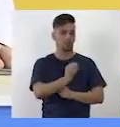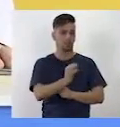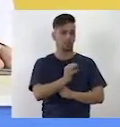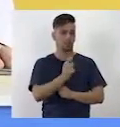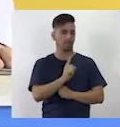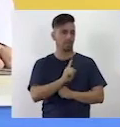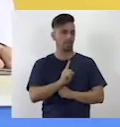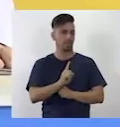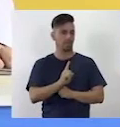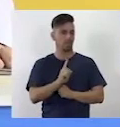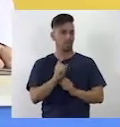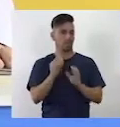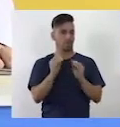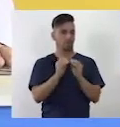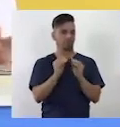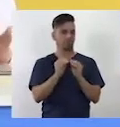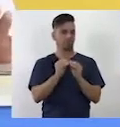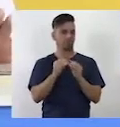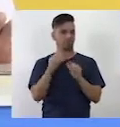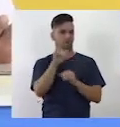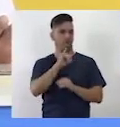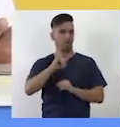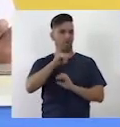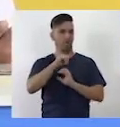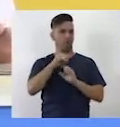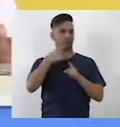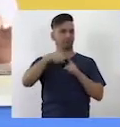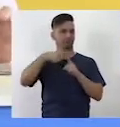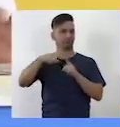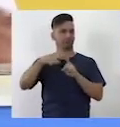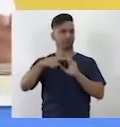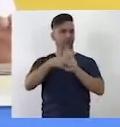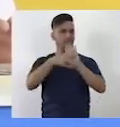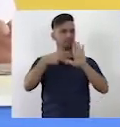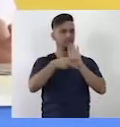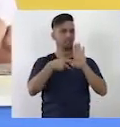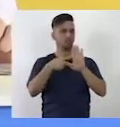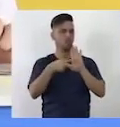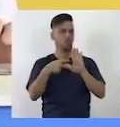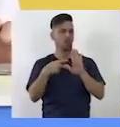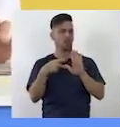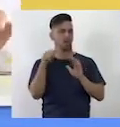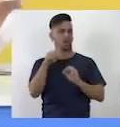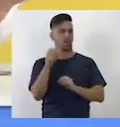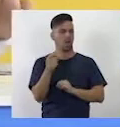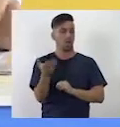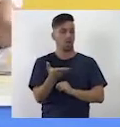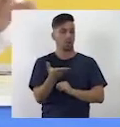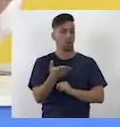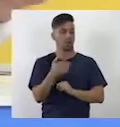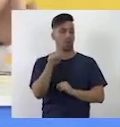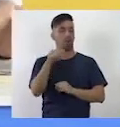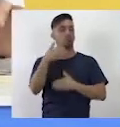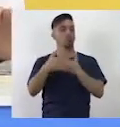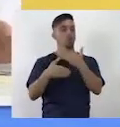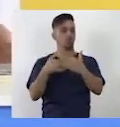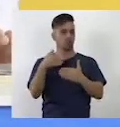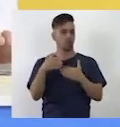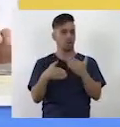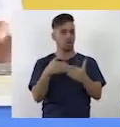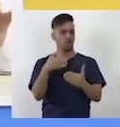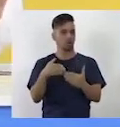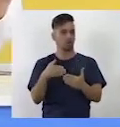espontaneidad no tienen que ver exactamente con algunos términos que usan otras asignaturas espontaneidad repito es un proceso que está ocurriendo